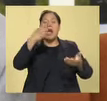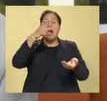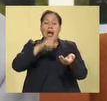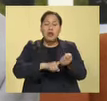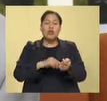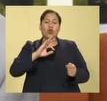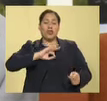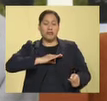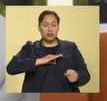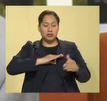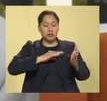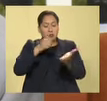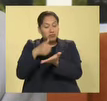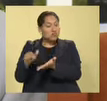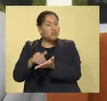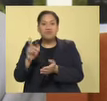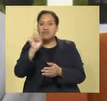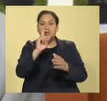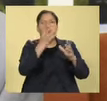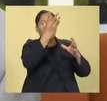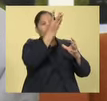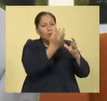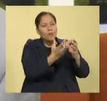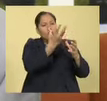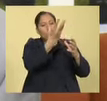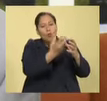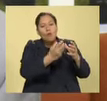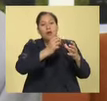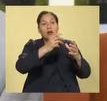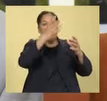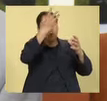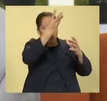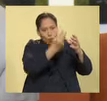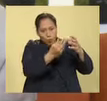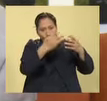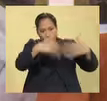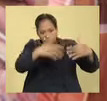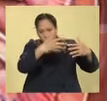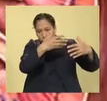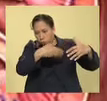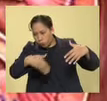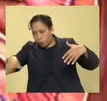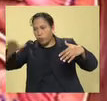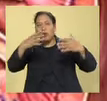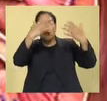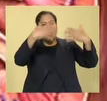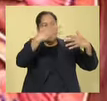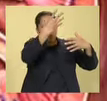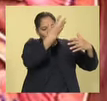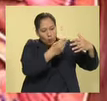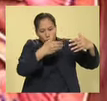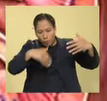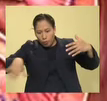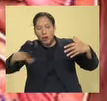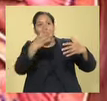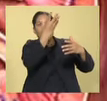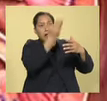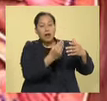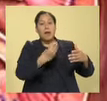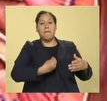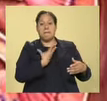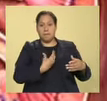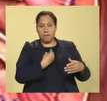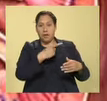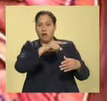toxinas. Retiene, bueno, una de las funciones es esta, sacar los ácidos, retener bicarbonato, y